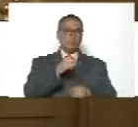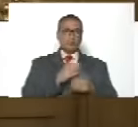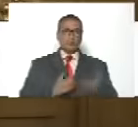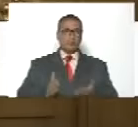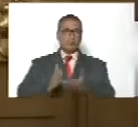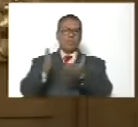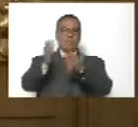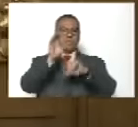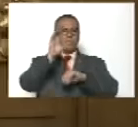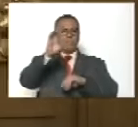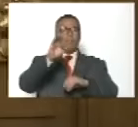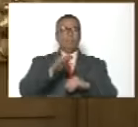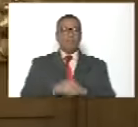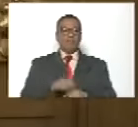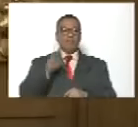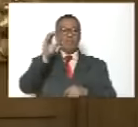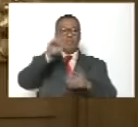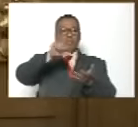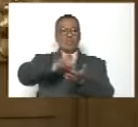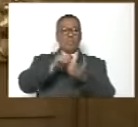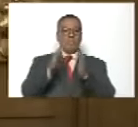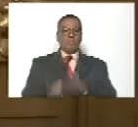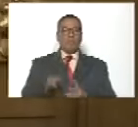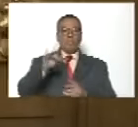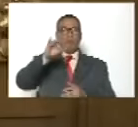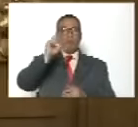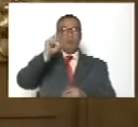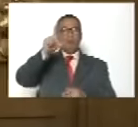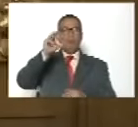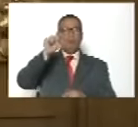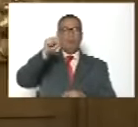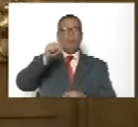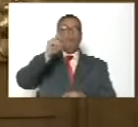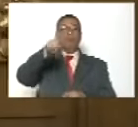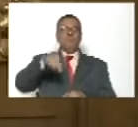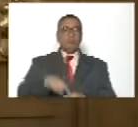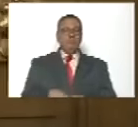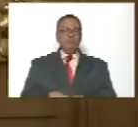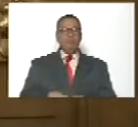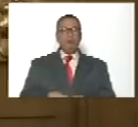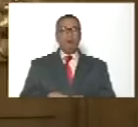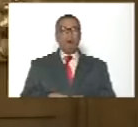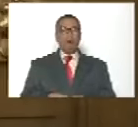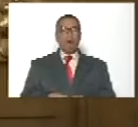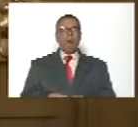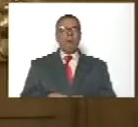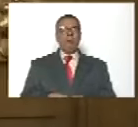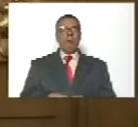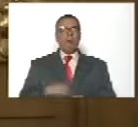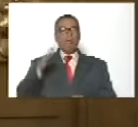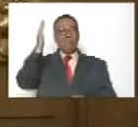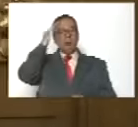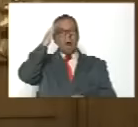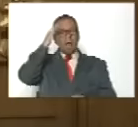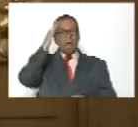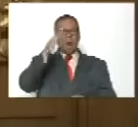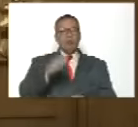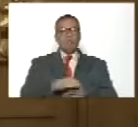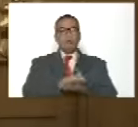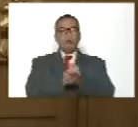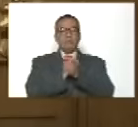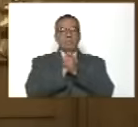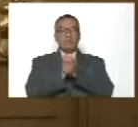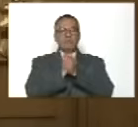servicio de su patria, de la nación iraní y del Islam. Además, reconocido,